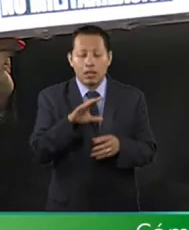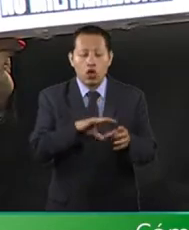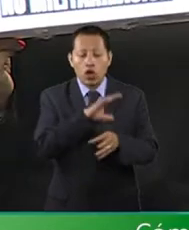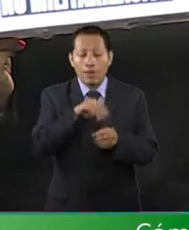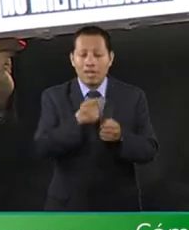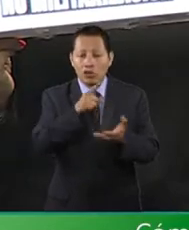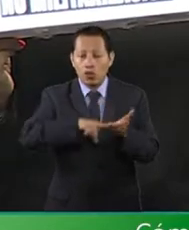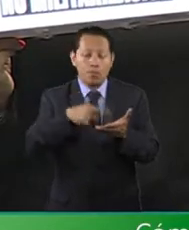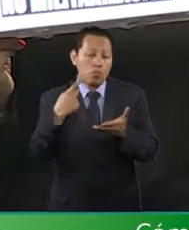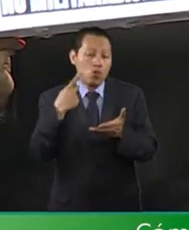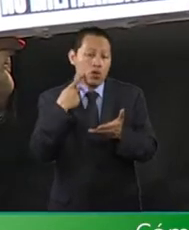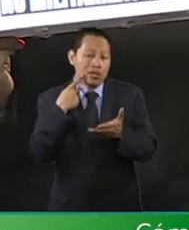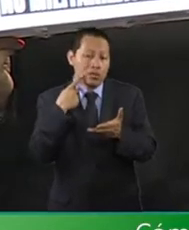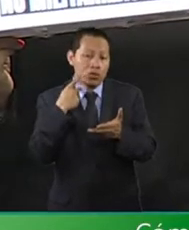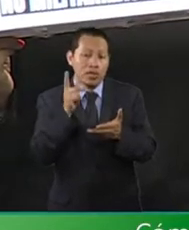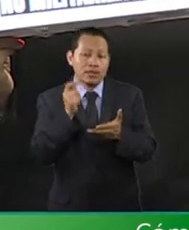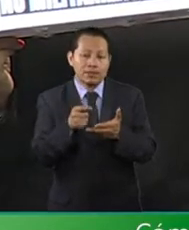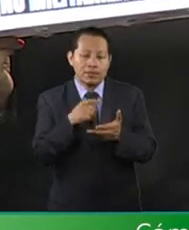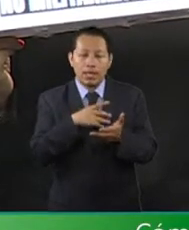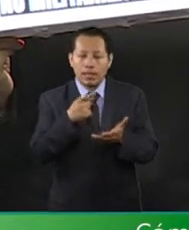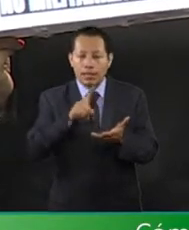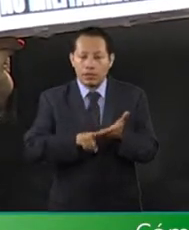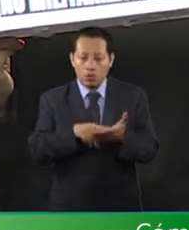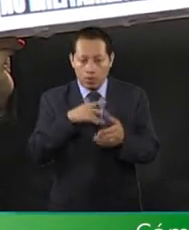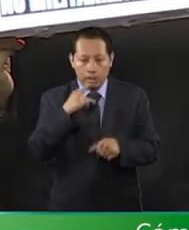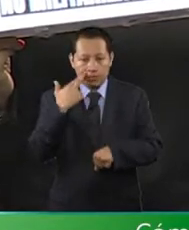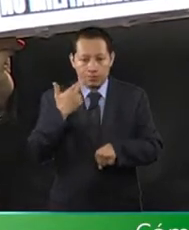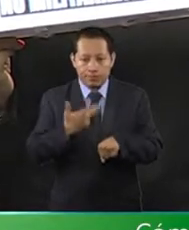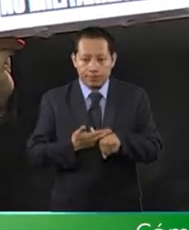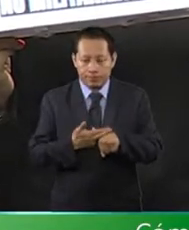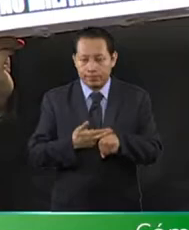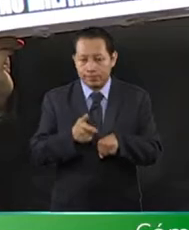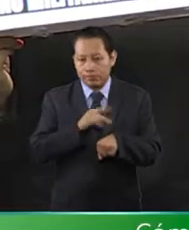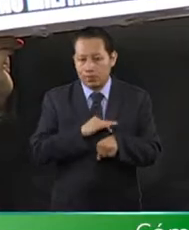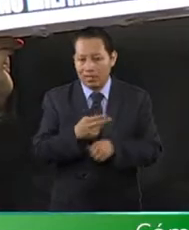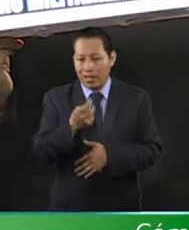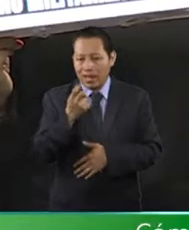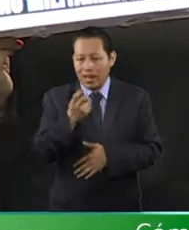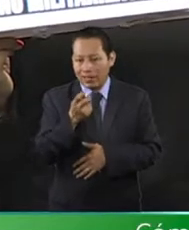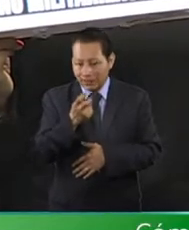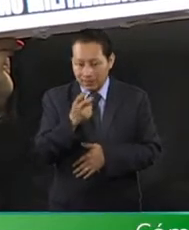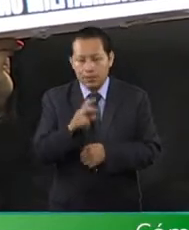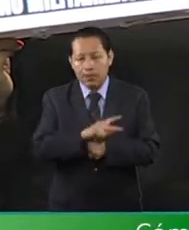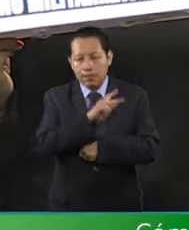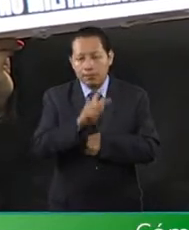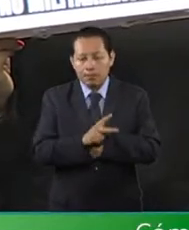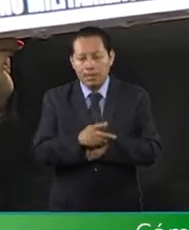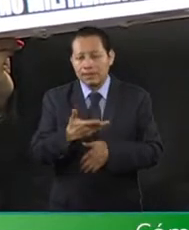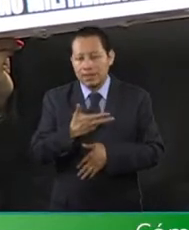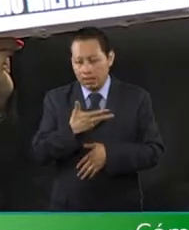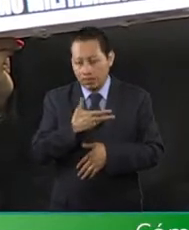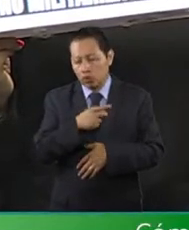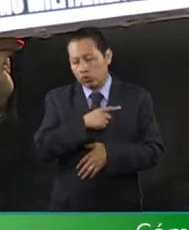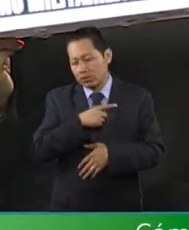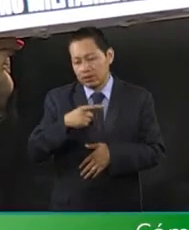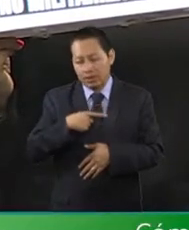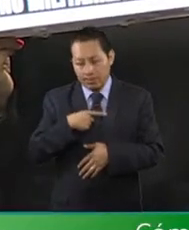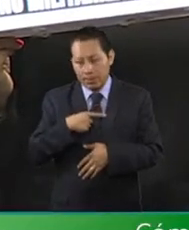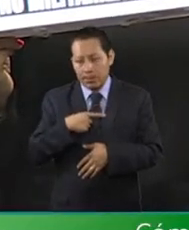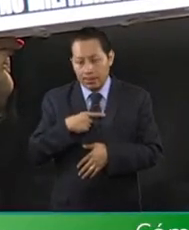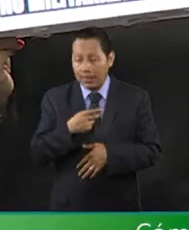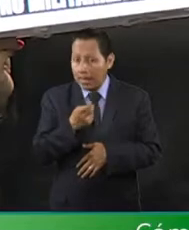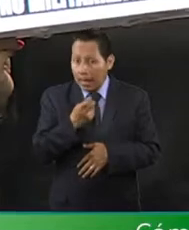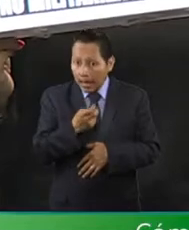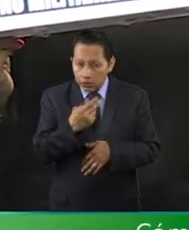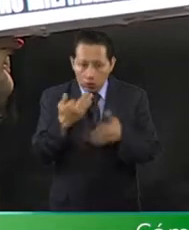polí tienen una responsabilidad Ese es el país que tenemos y debemos de partir de